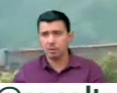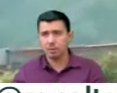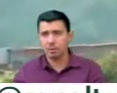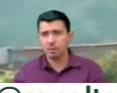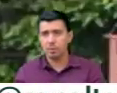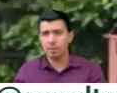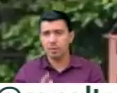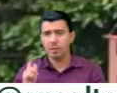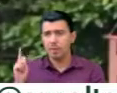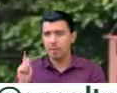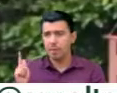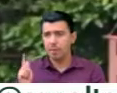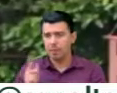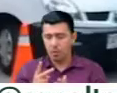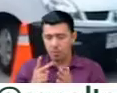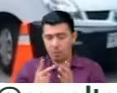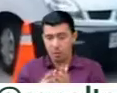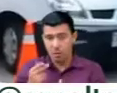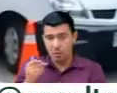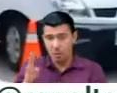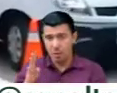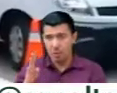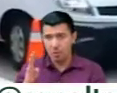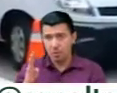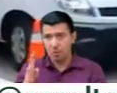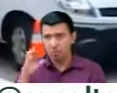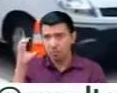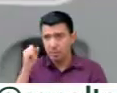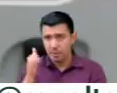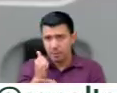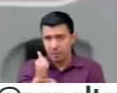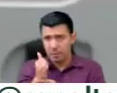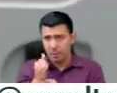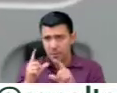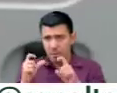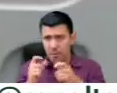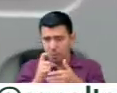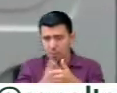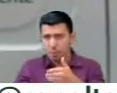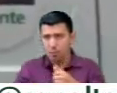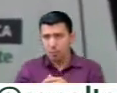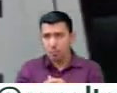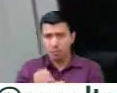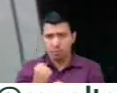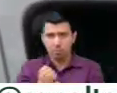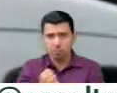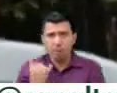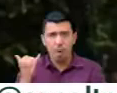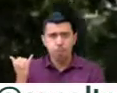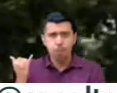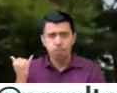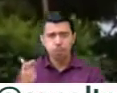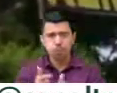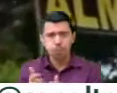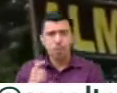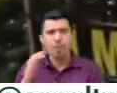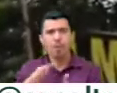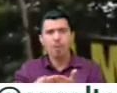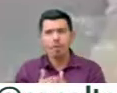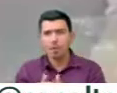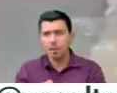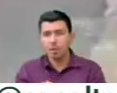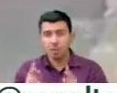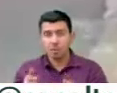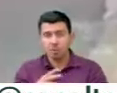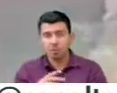Desde febrero del 2014, el sistema de detección electrónica o fotomultas está operando en Florida Blanca. Para entonces, propietarios y conductores se han